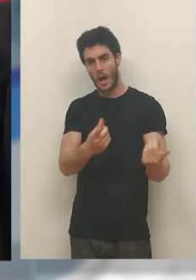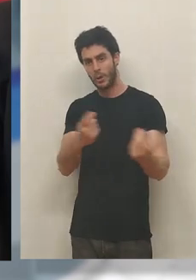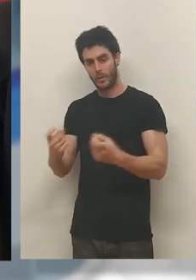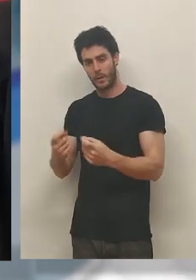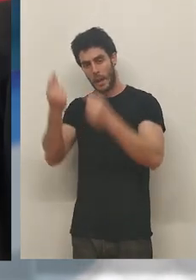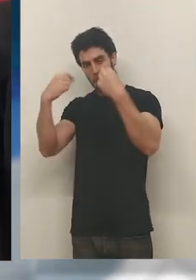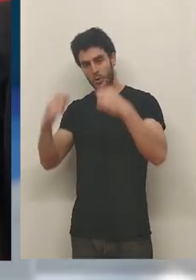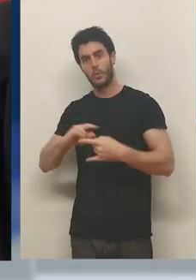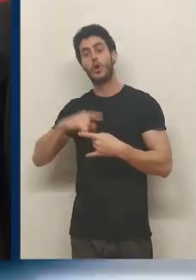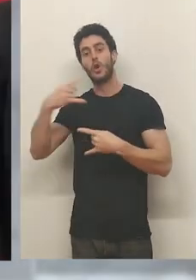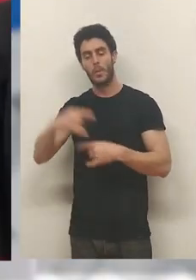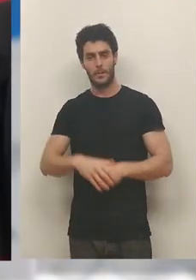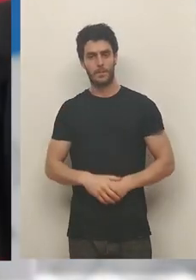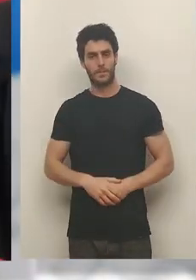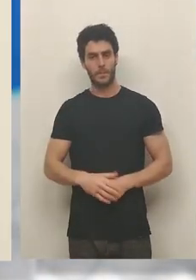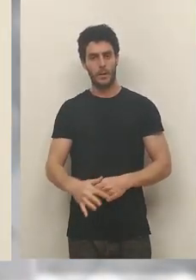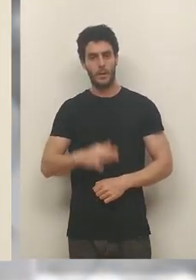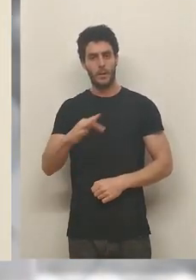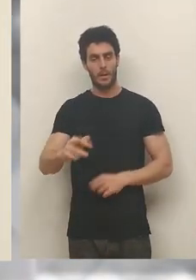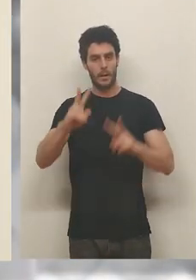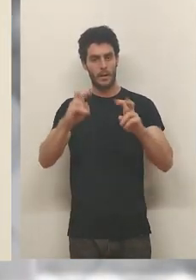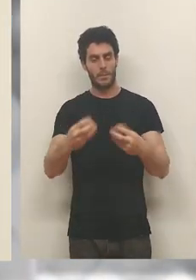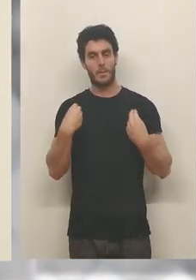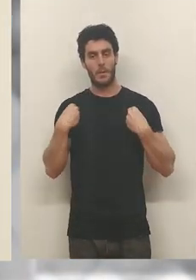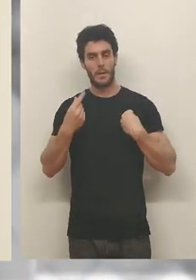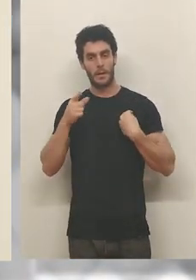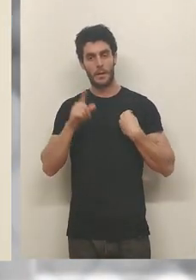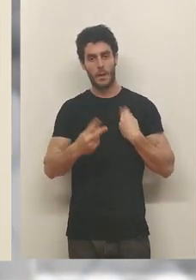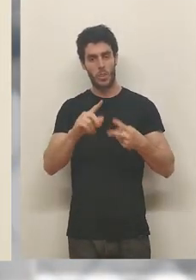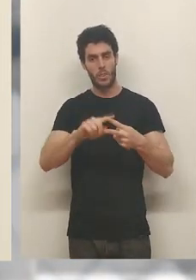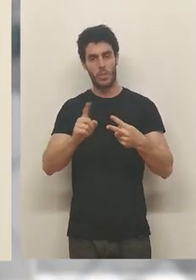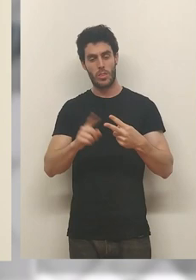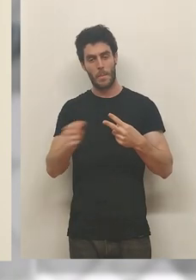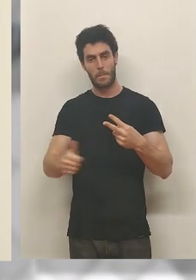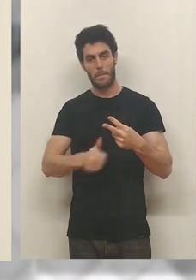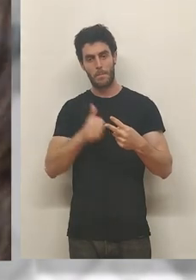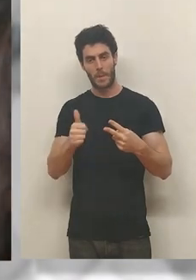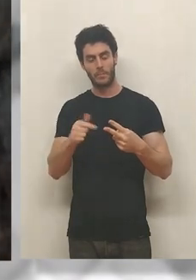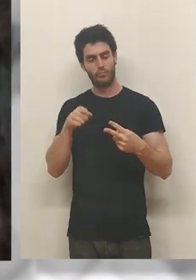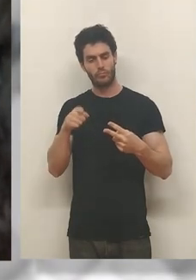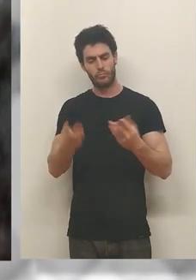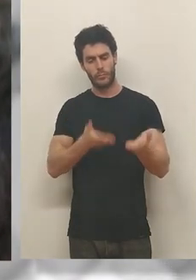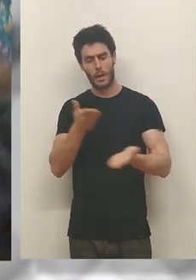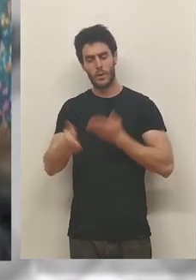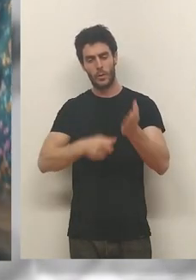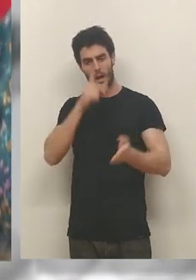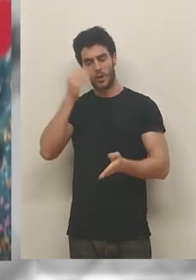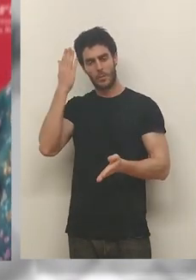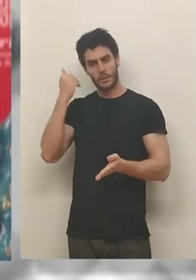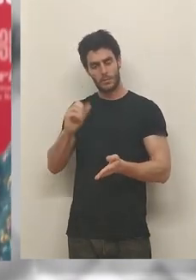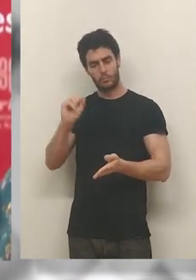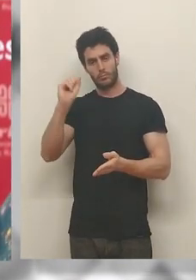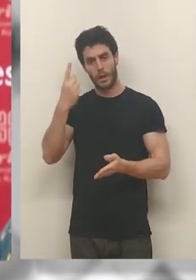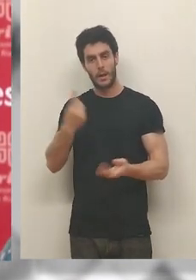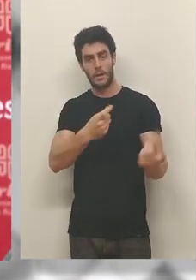necesitado el doble de presupuesto. Sumado al área de viviendas se suman otras dos donde la entidad centró sus